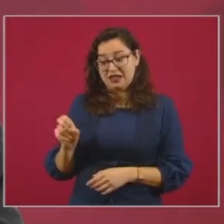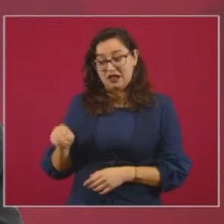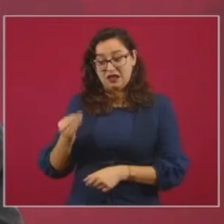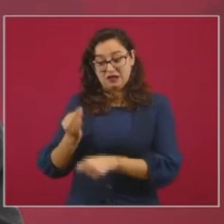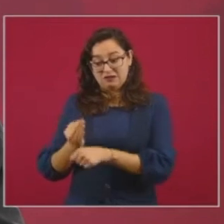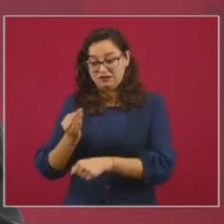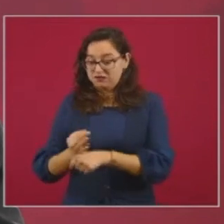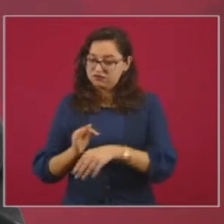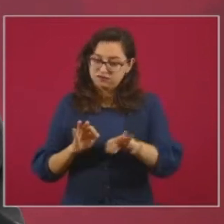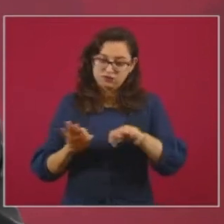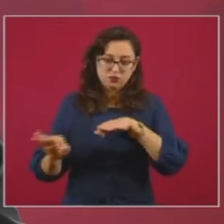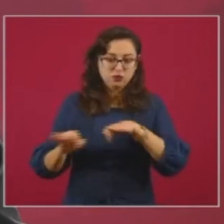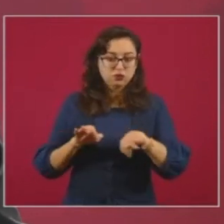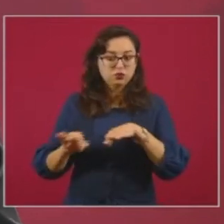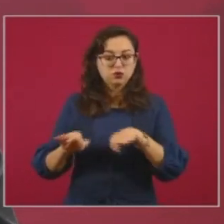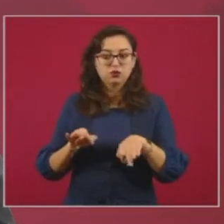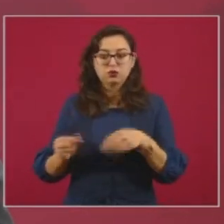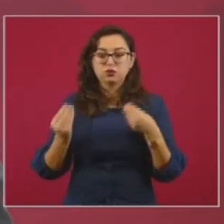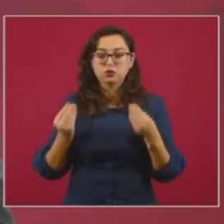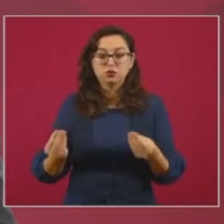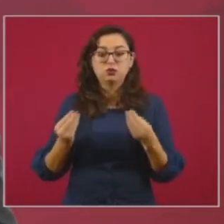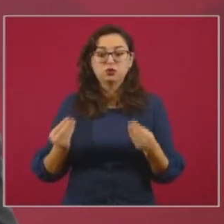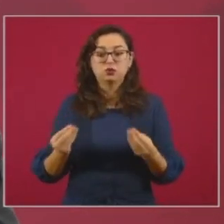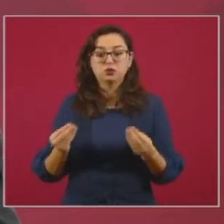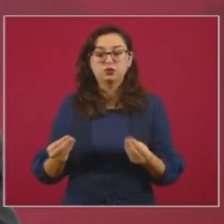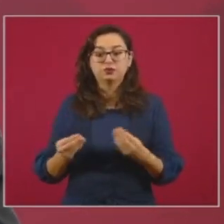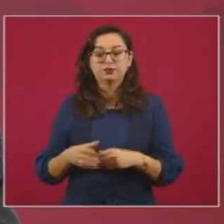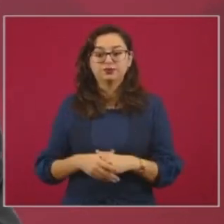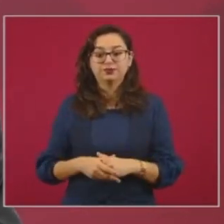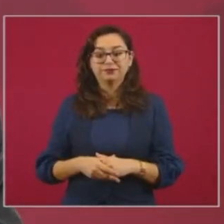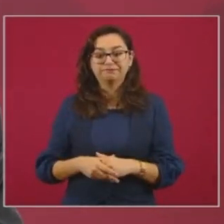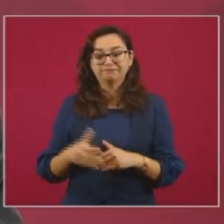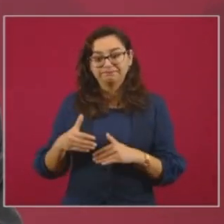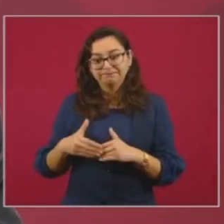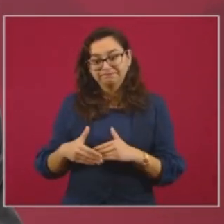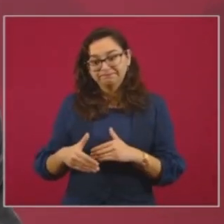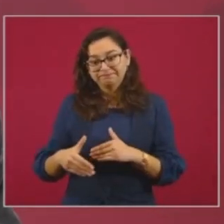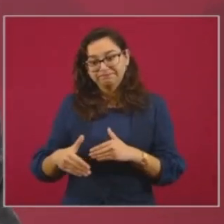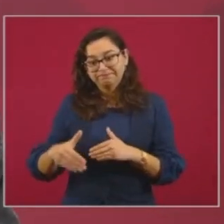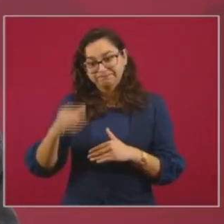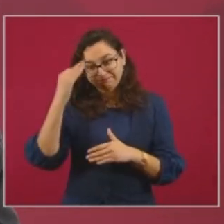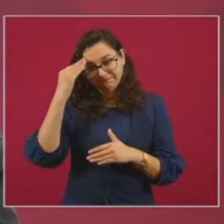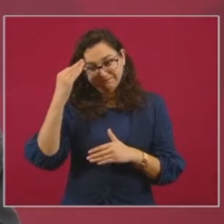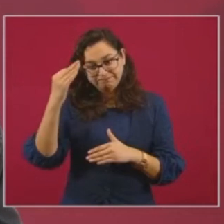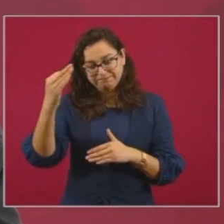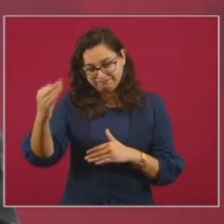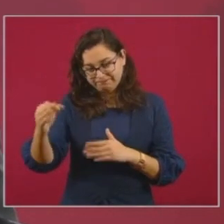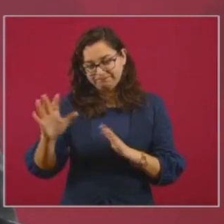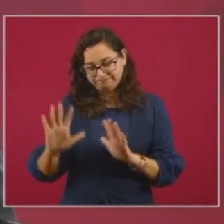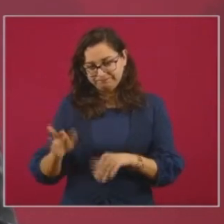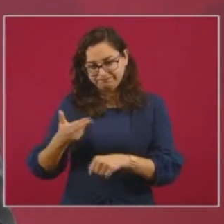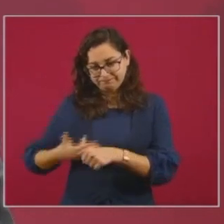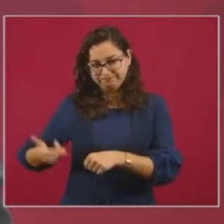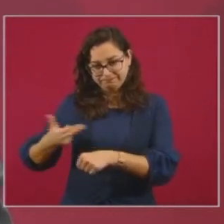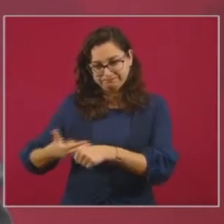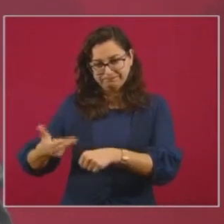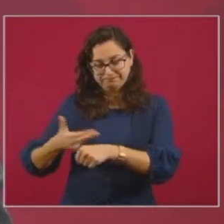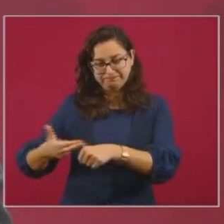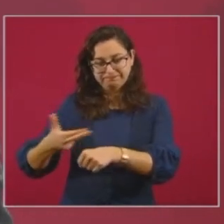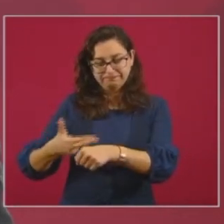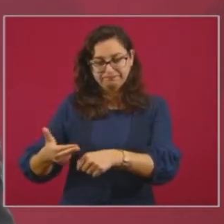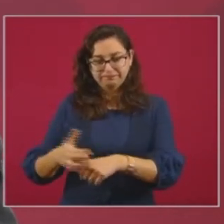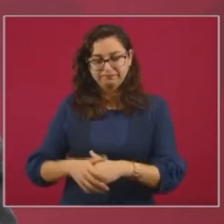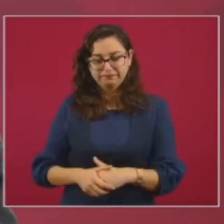trabajando con ese propósito, va a llevar algún tiempo y